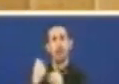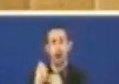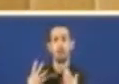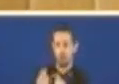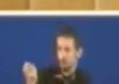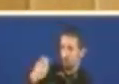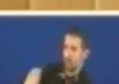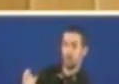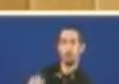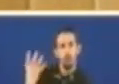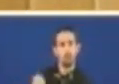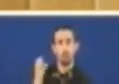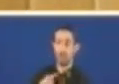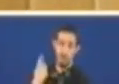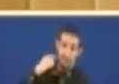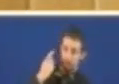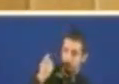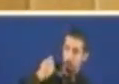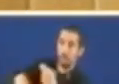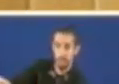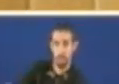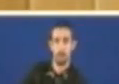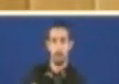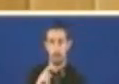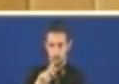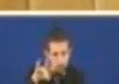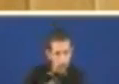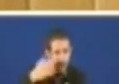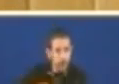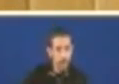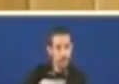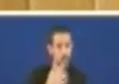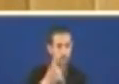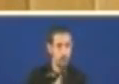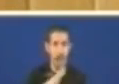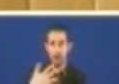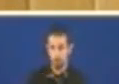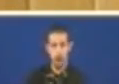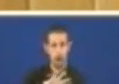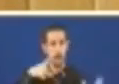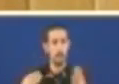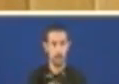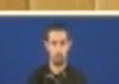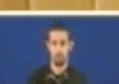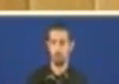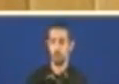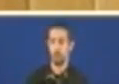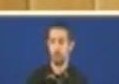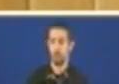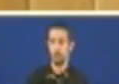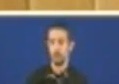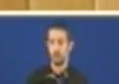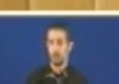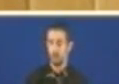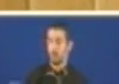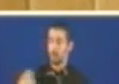un destes produtos. Iso é o que está pasando. Así é como se está aplicando, xa hoxe, esta